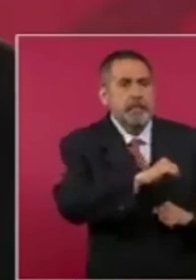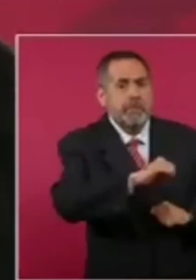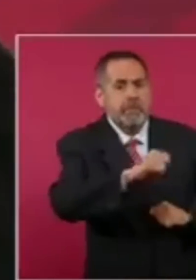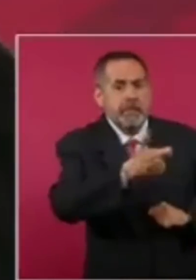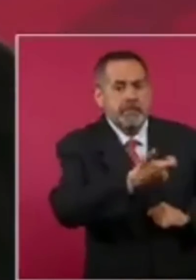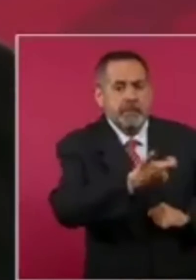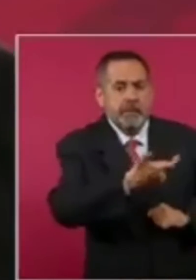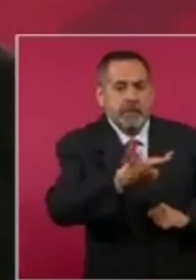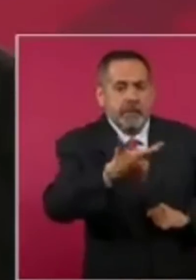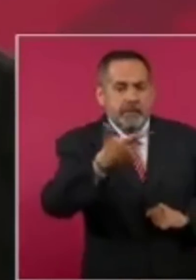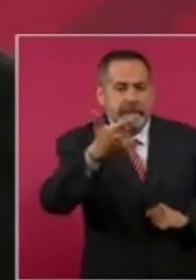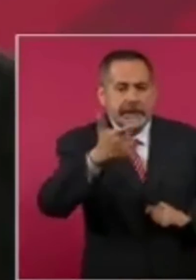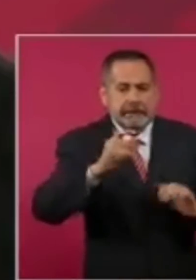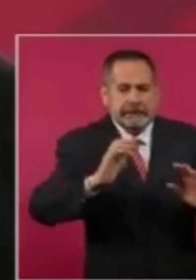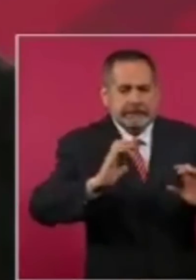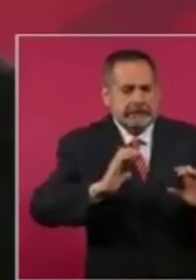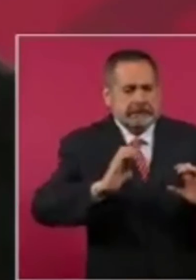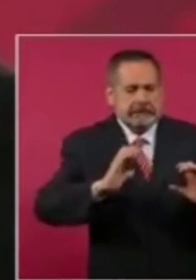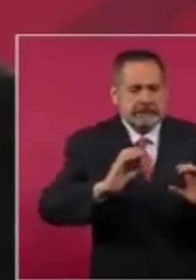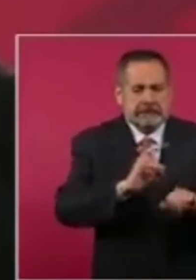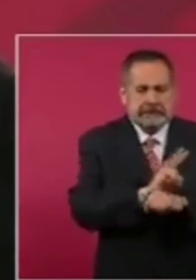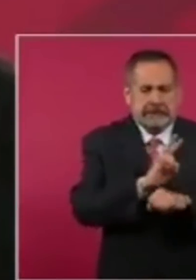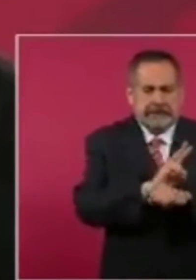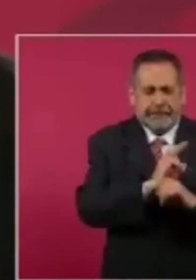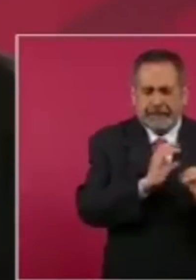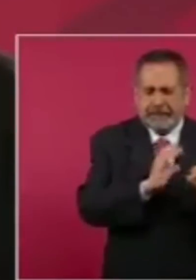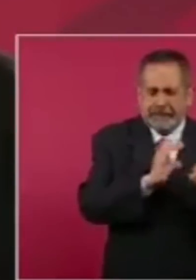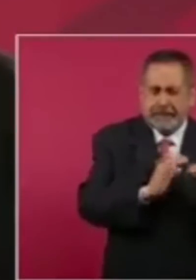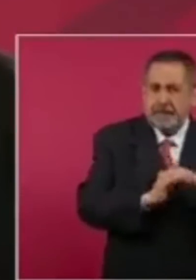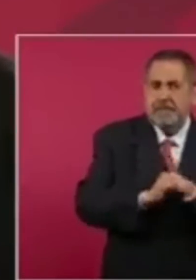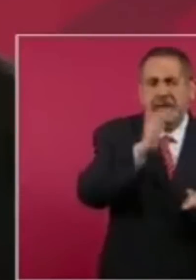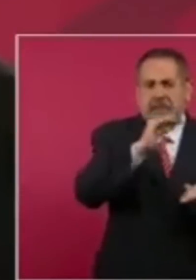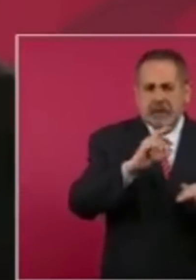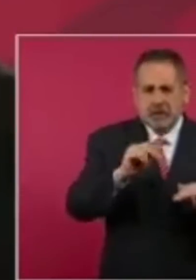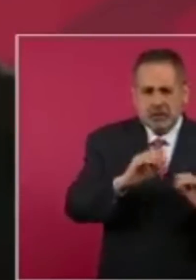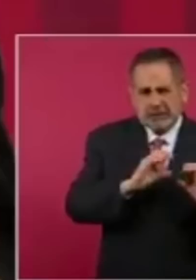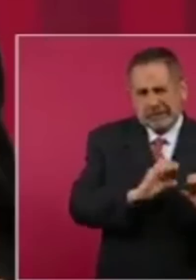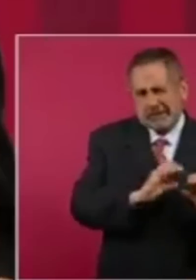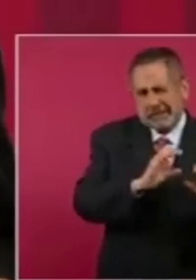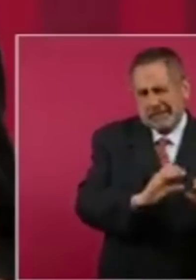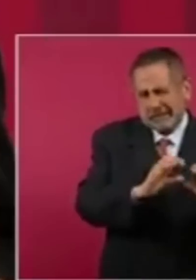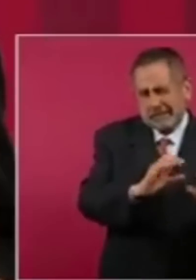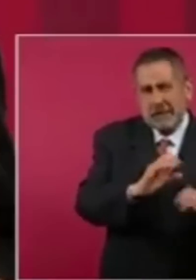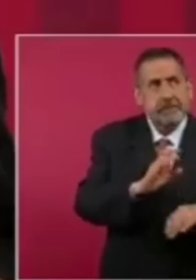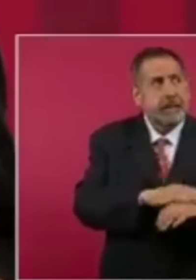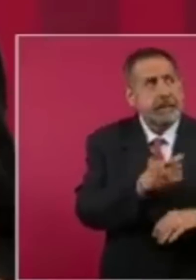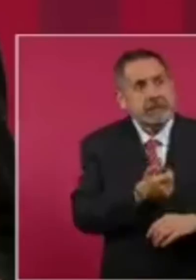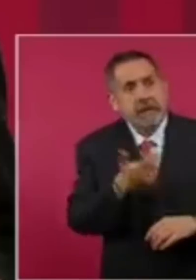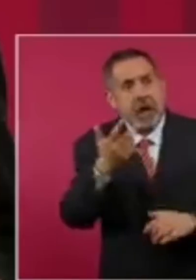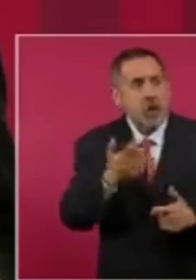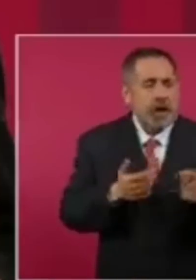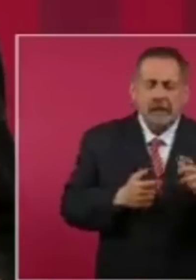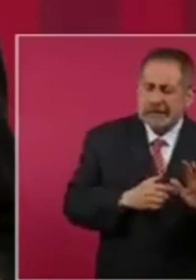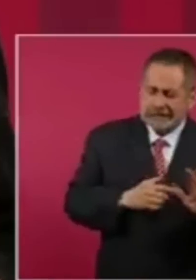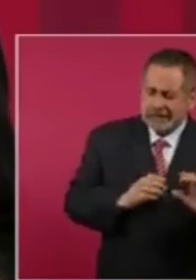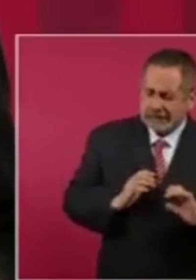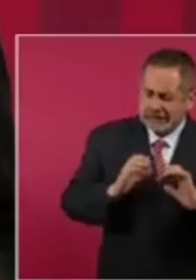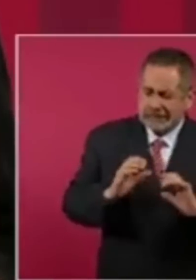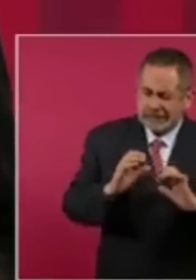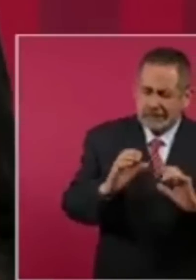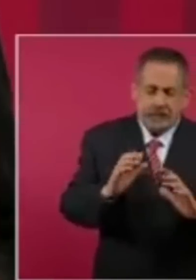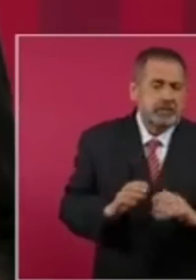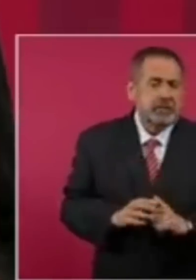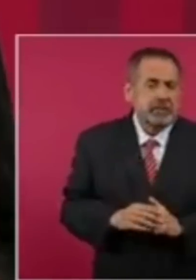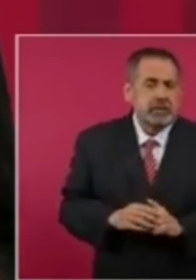estamos pendientes de eso de que no aumenten los precios que no haya carestía Y